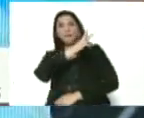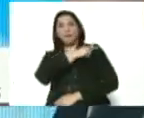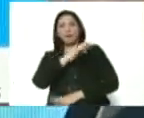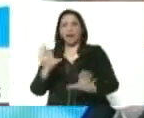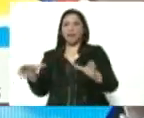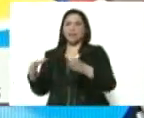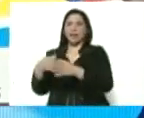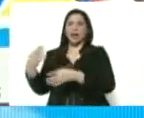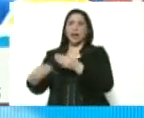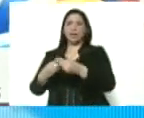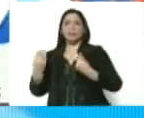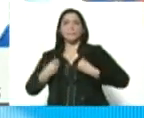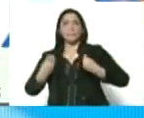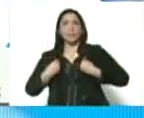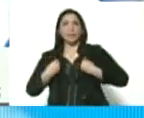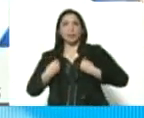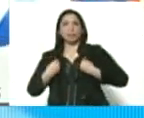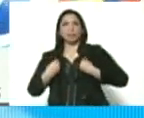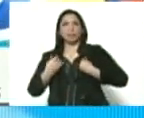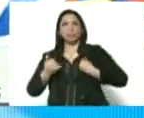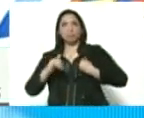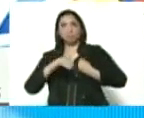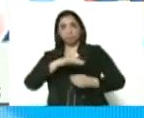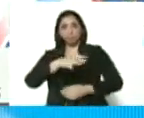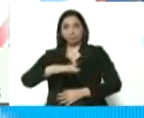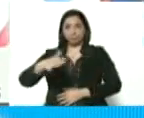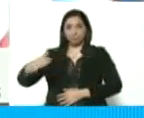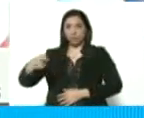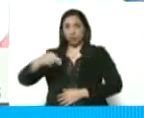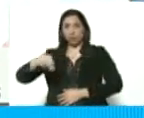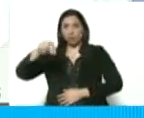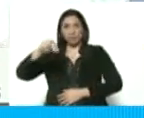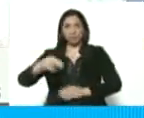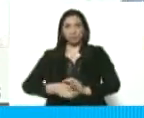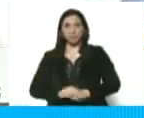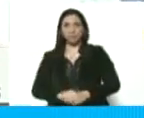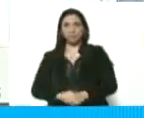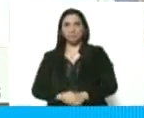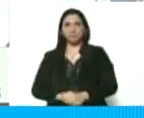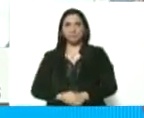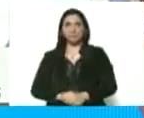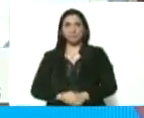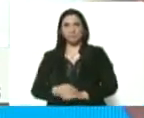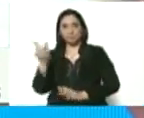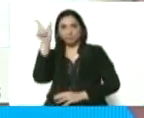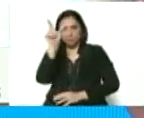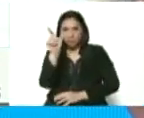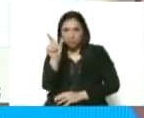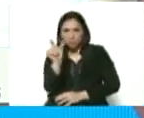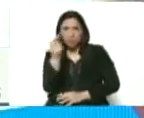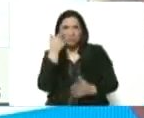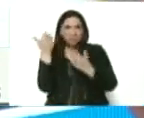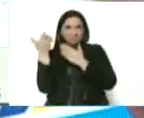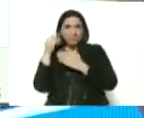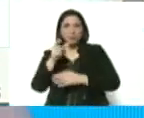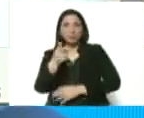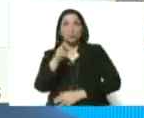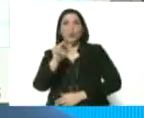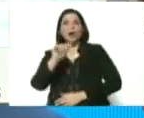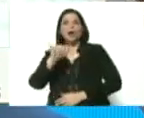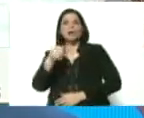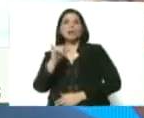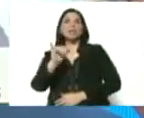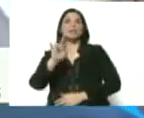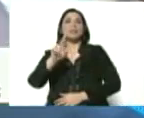vida en el Atlántico Norte, y en este caso en la península de La Guajira.